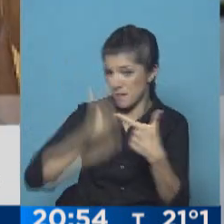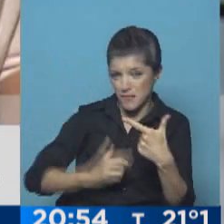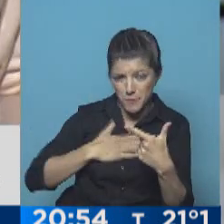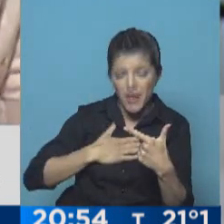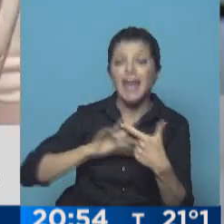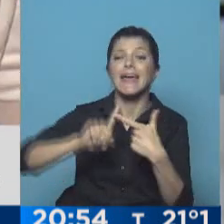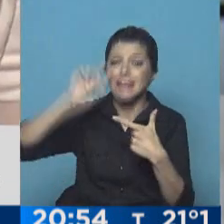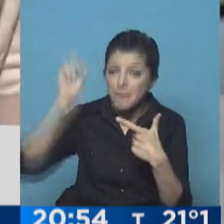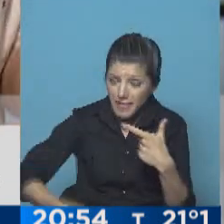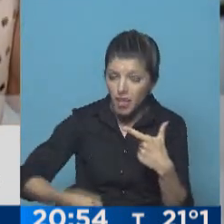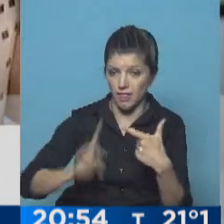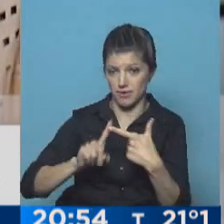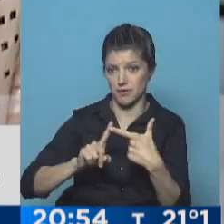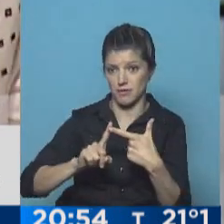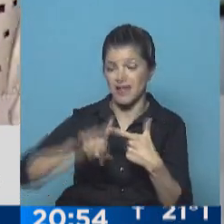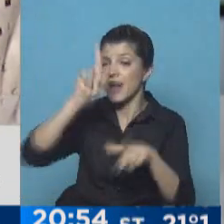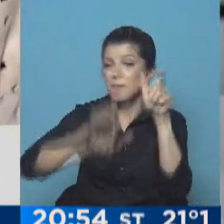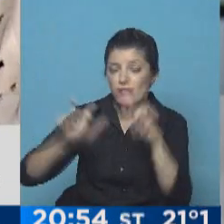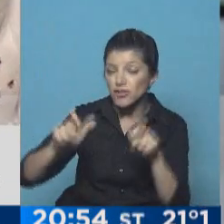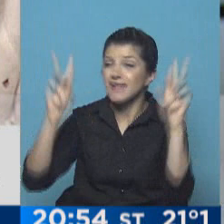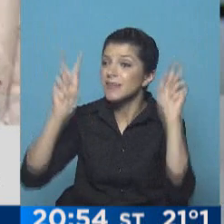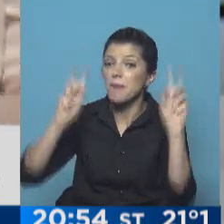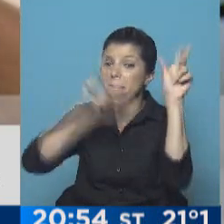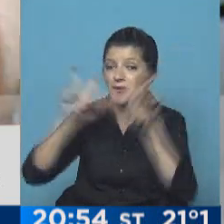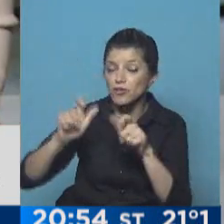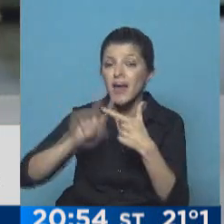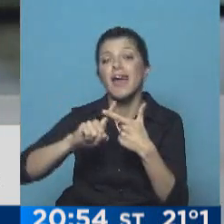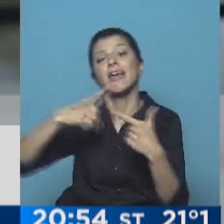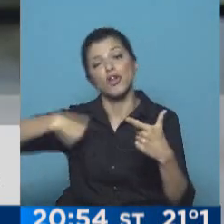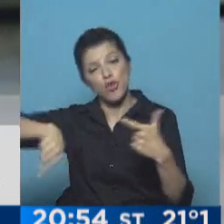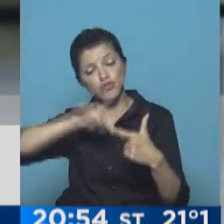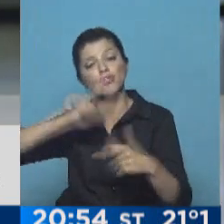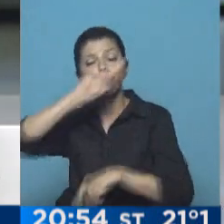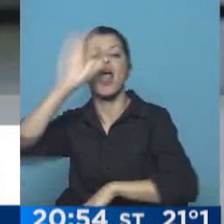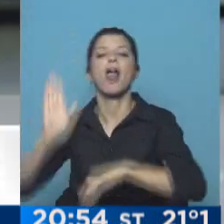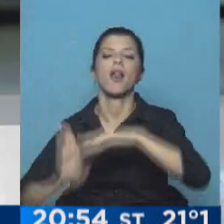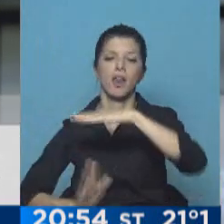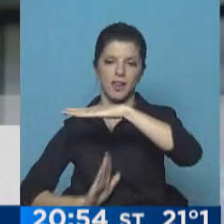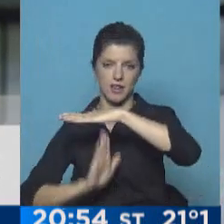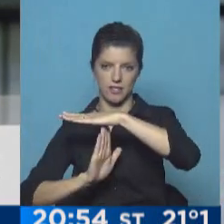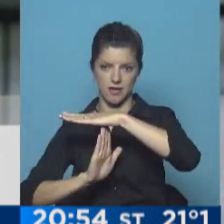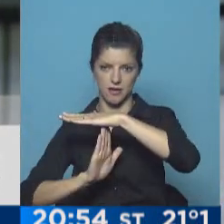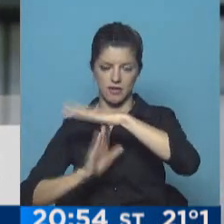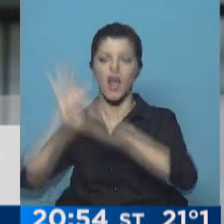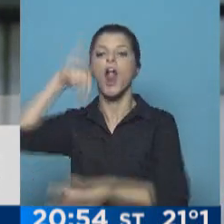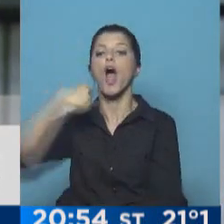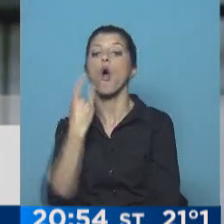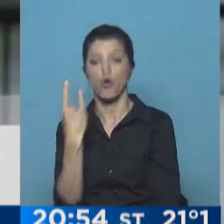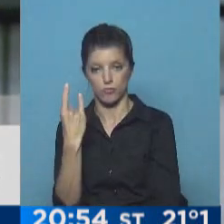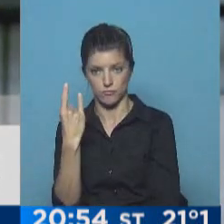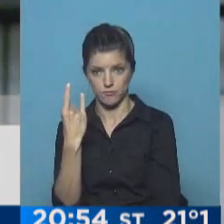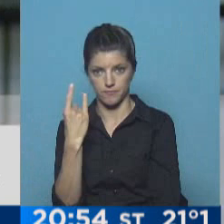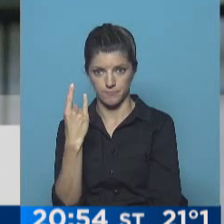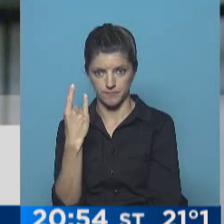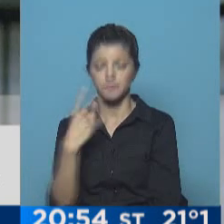que también compatriotas hemos sido líderes en Naciones Unidas